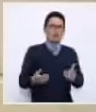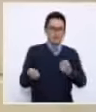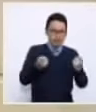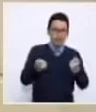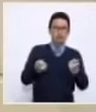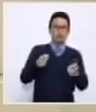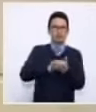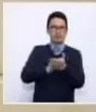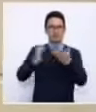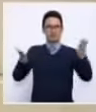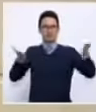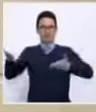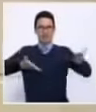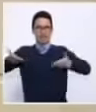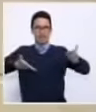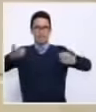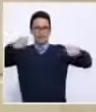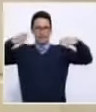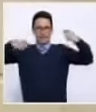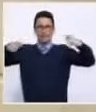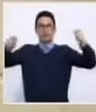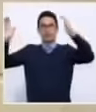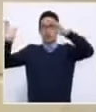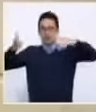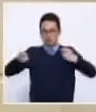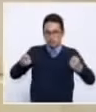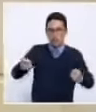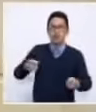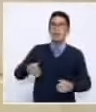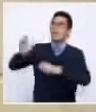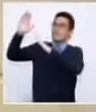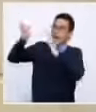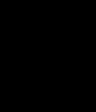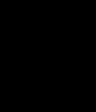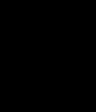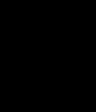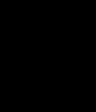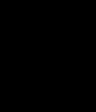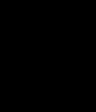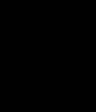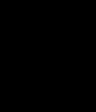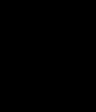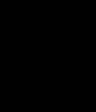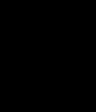de esas centrales de abastos. Que no se importe más comida, de por Dios.